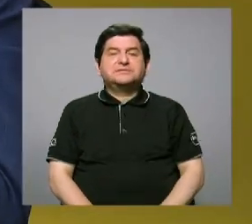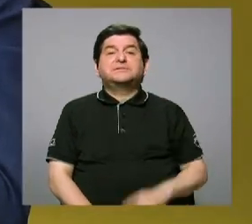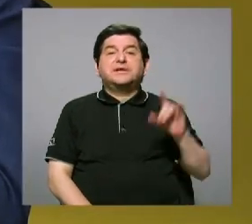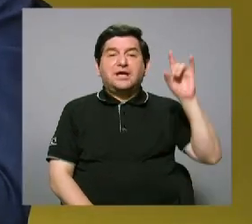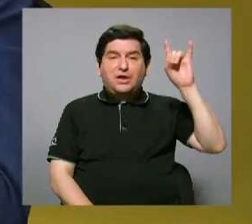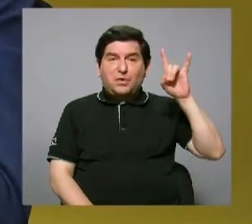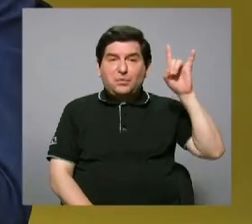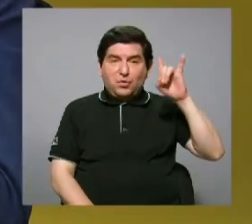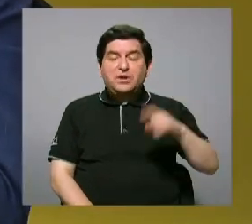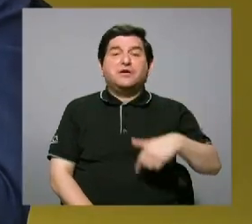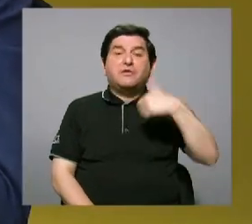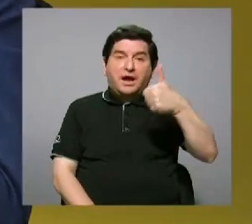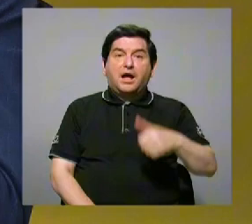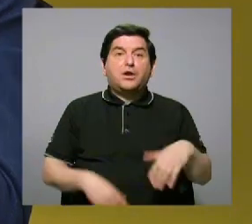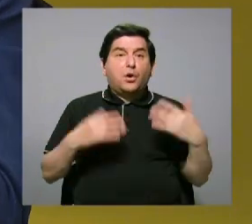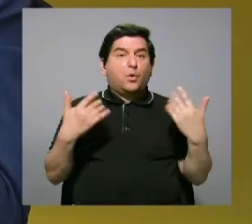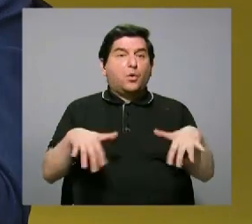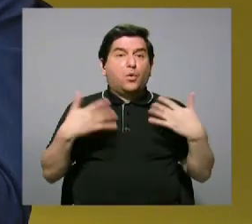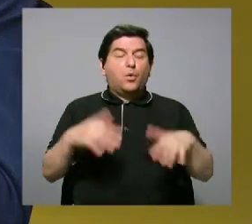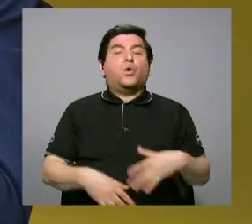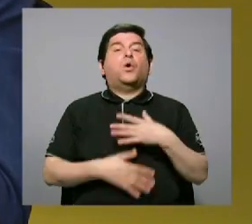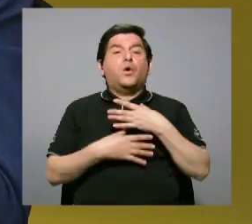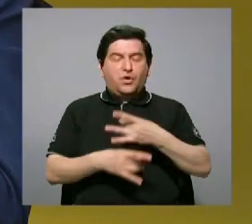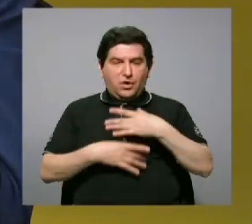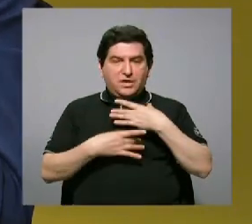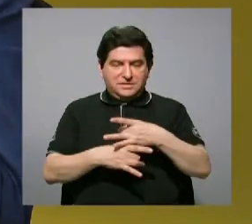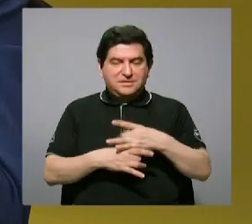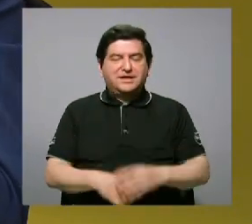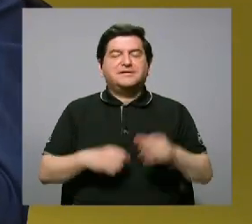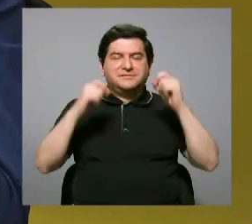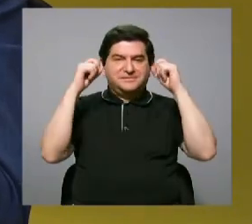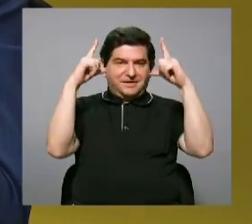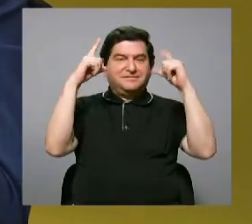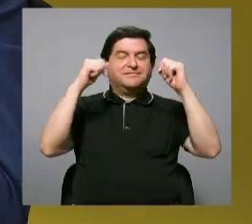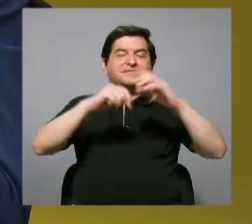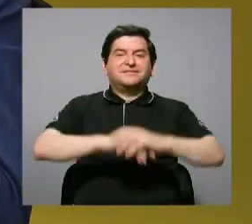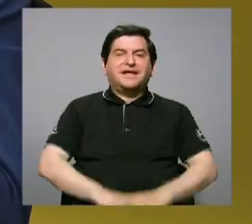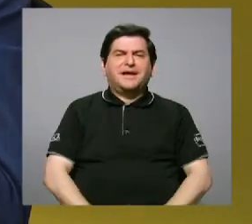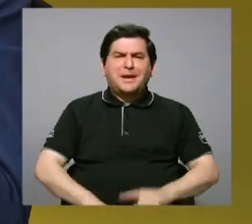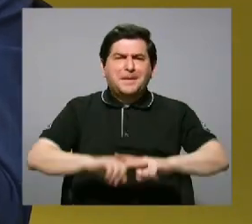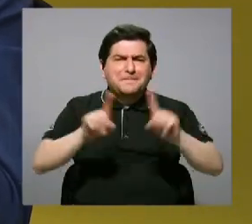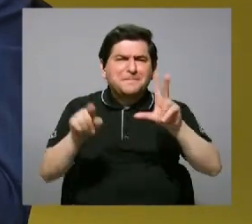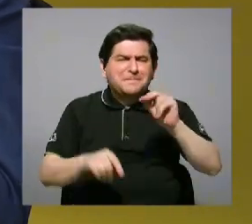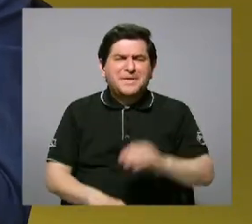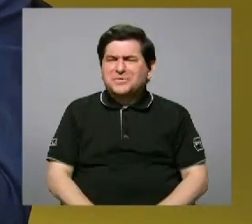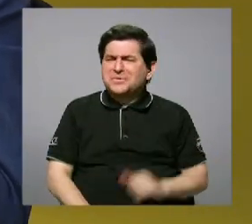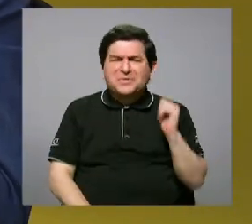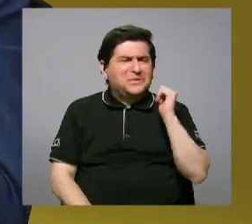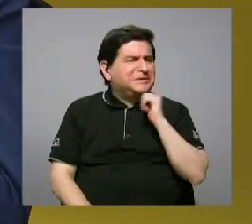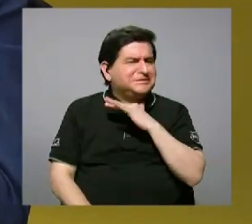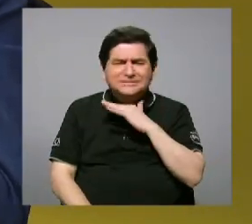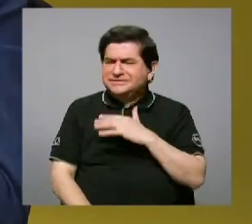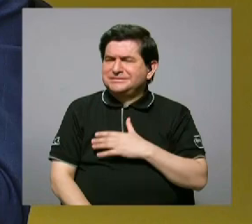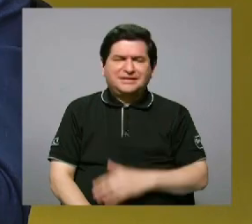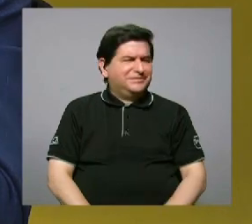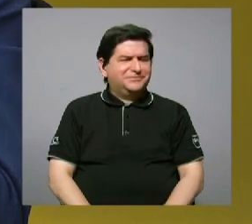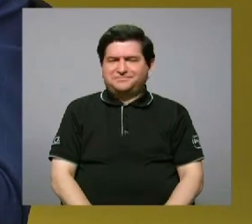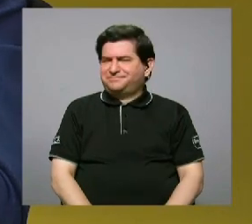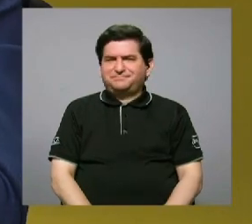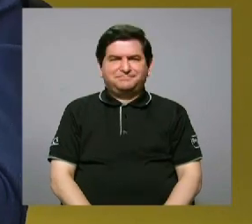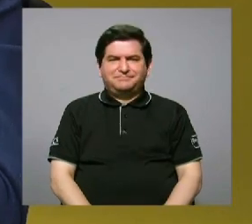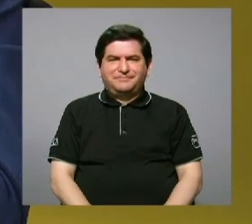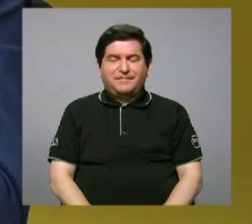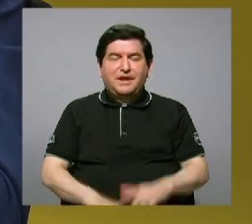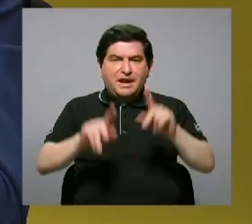gana. Sí, esa es una interesante sorpresa, pero no es tan de extrañar, Juan, porque los que